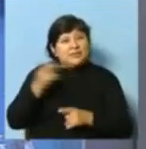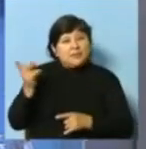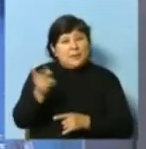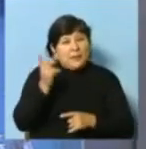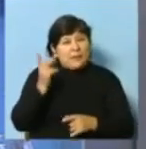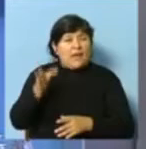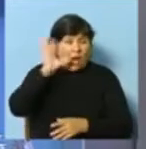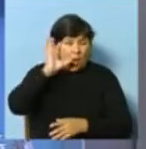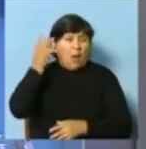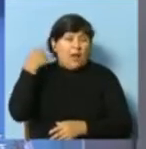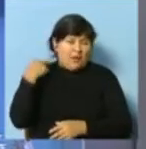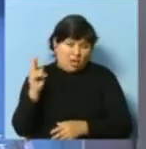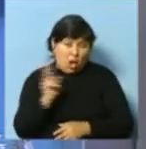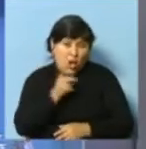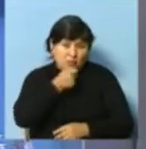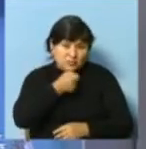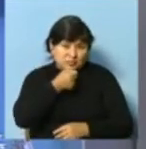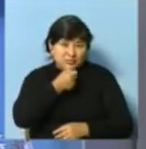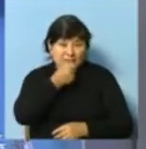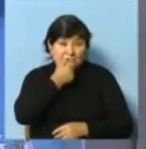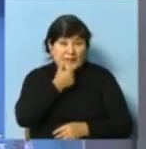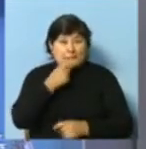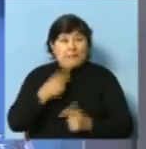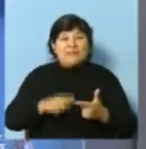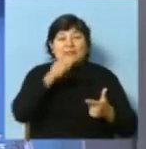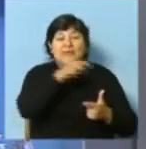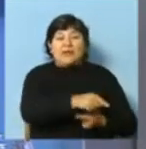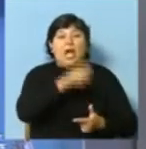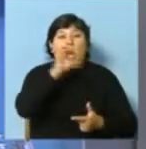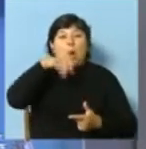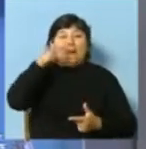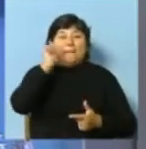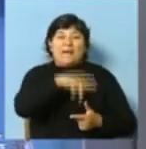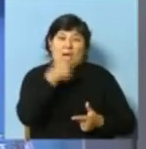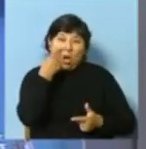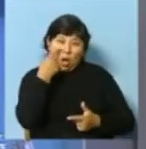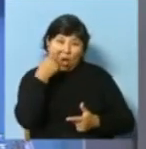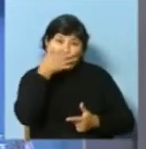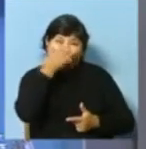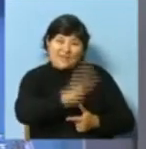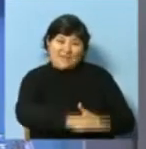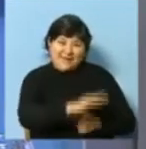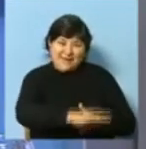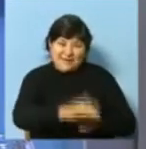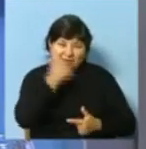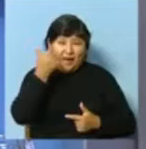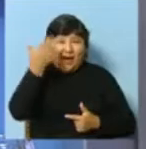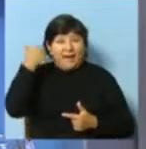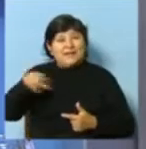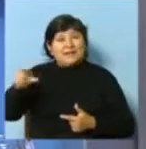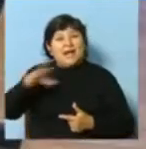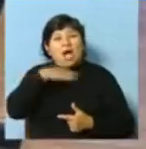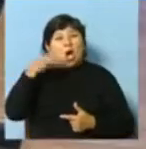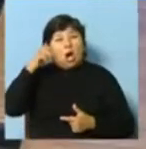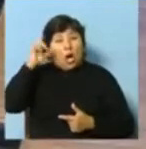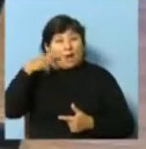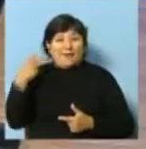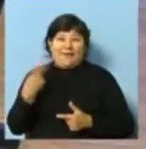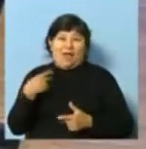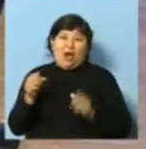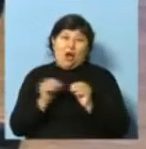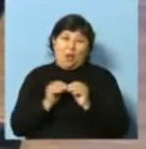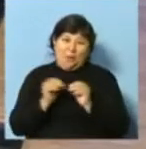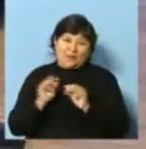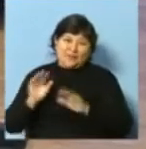alguna omarcito los conozco desde niño y porque fue mi compañero de andanzas también en